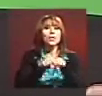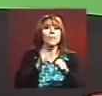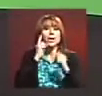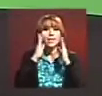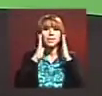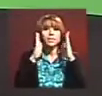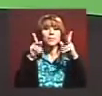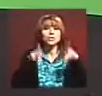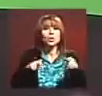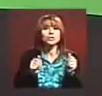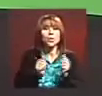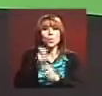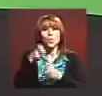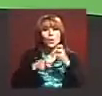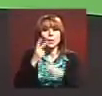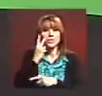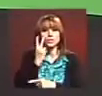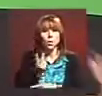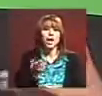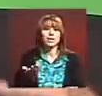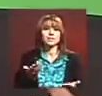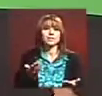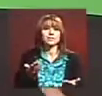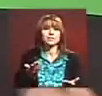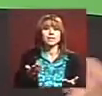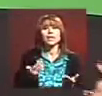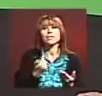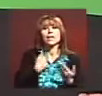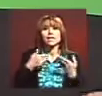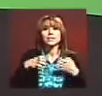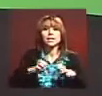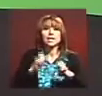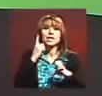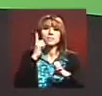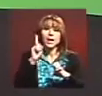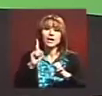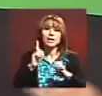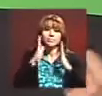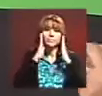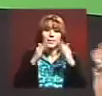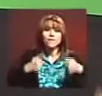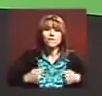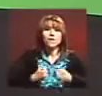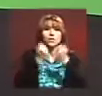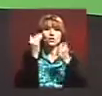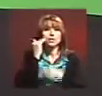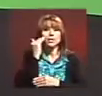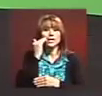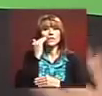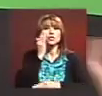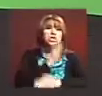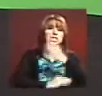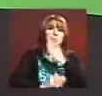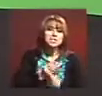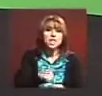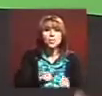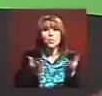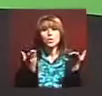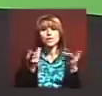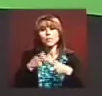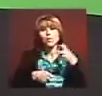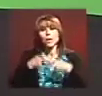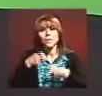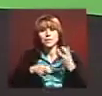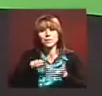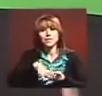con dificultades visuales, estrategias para atender retos cognitivos, para atender discapacidad múltiple, problemas de aprendizaje,